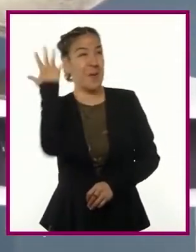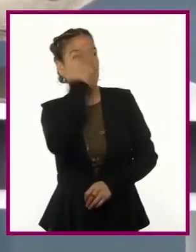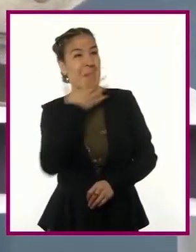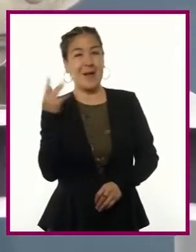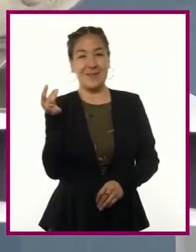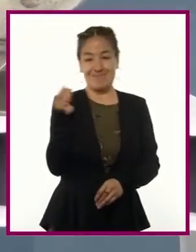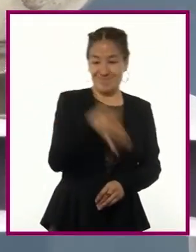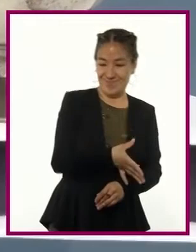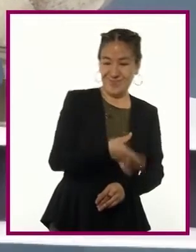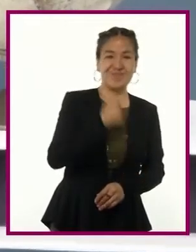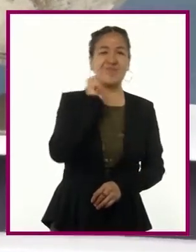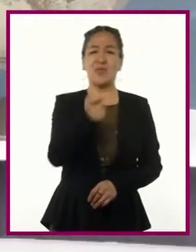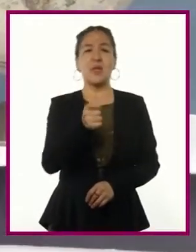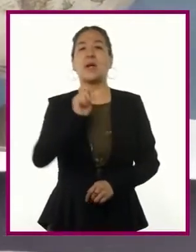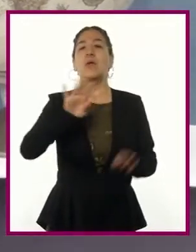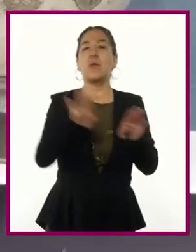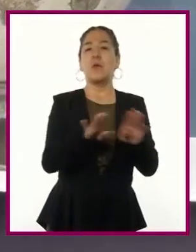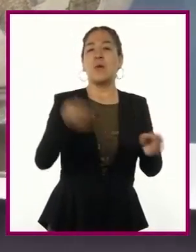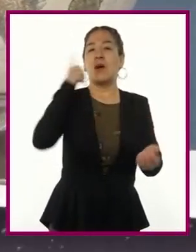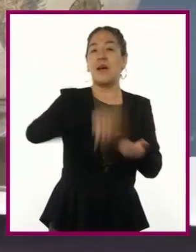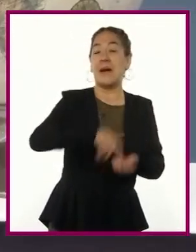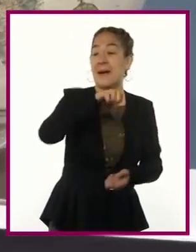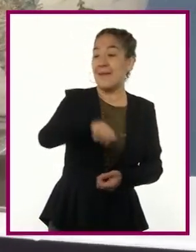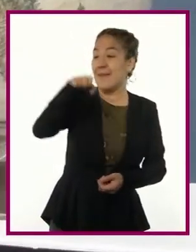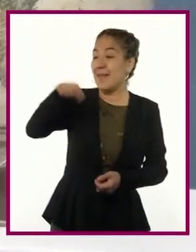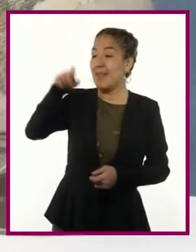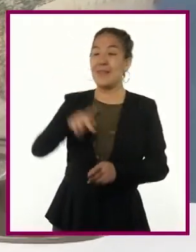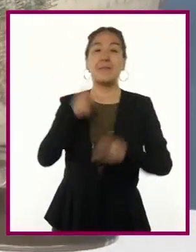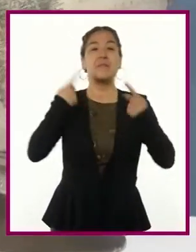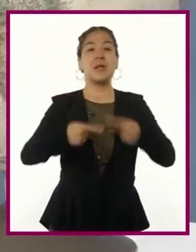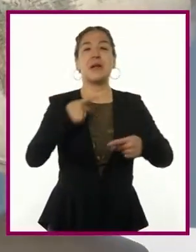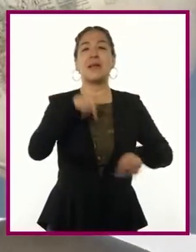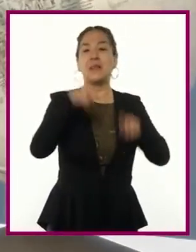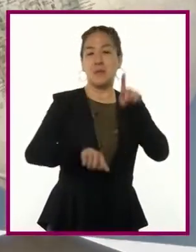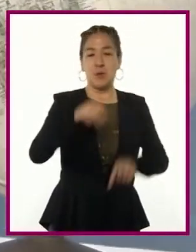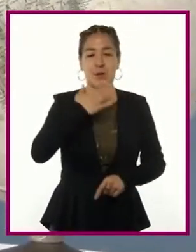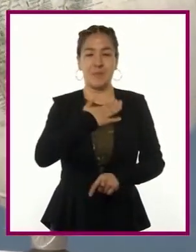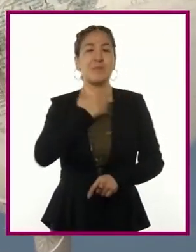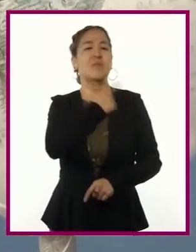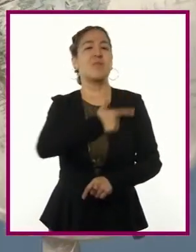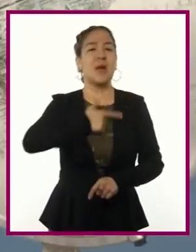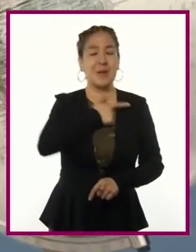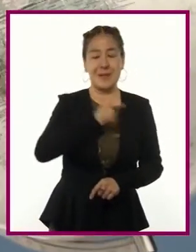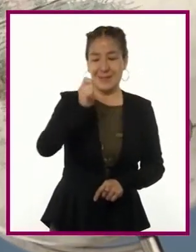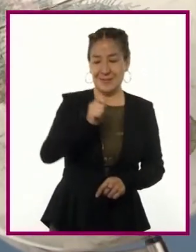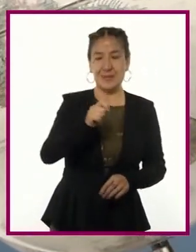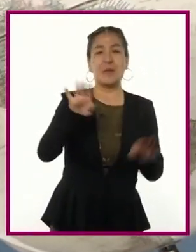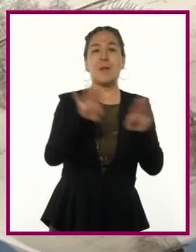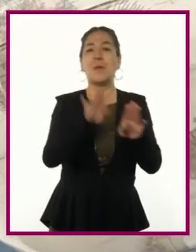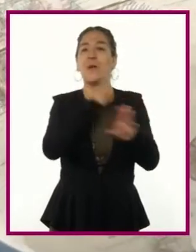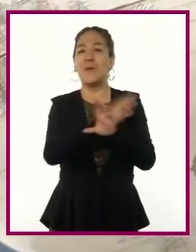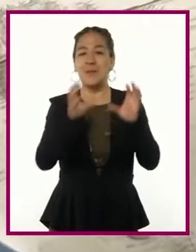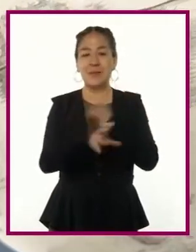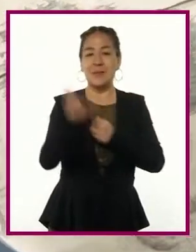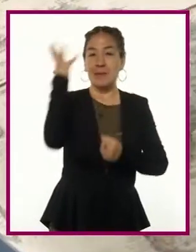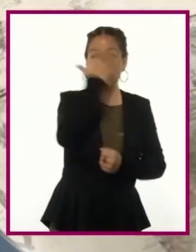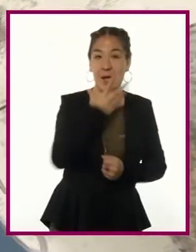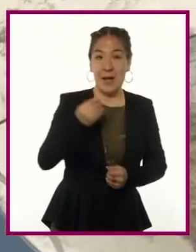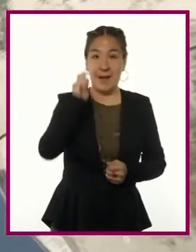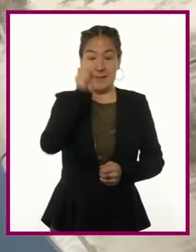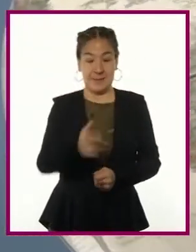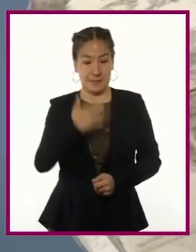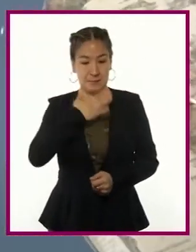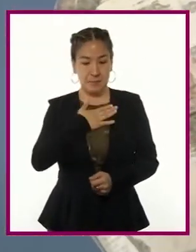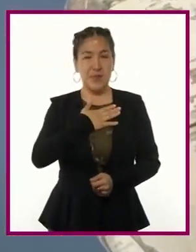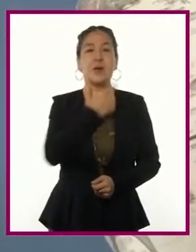vencida, es despojo civil de las edades, ni riqueza me agrada fementida, teniendo por mejor en mis verdades